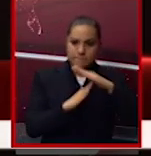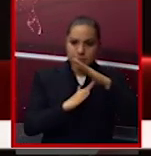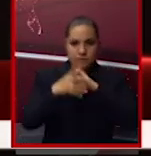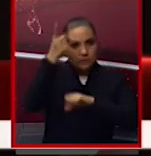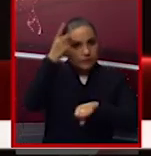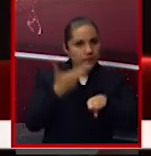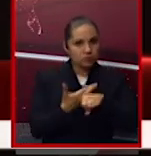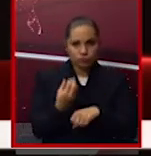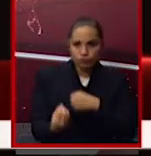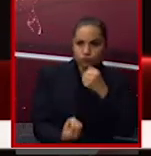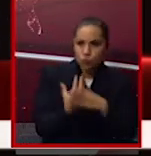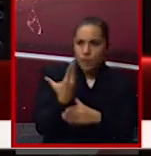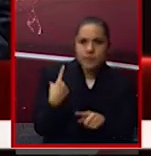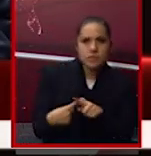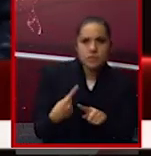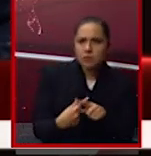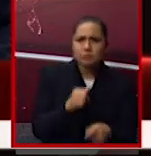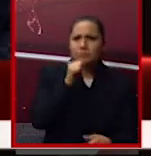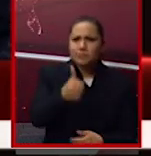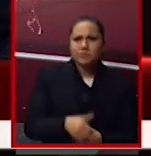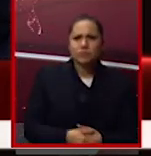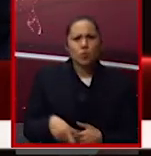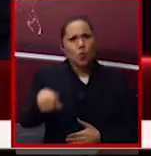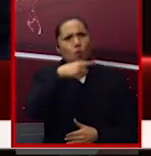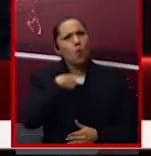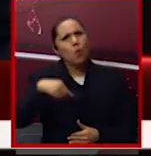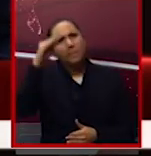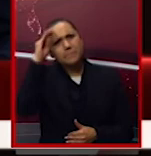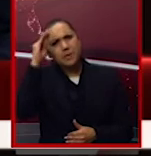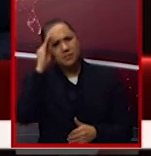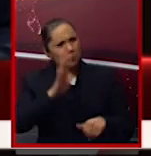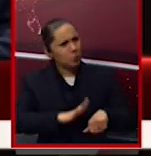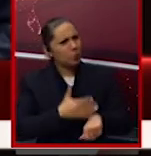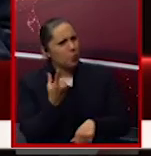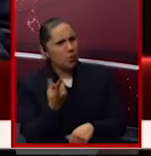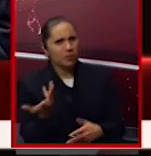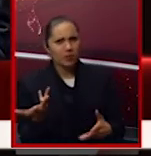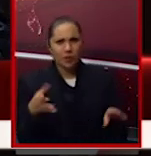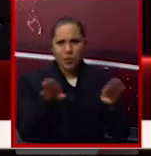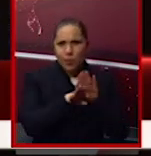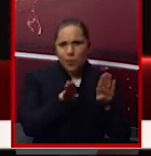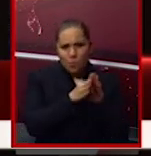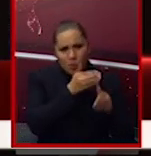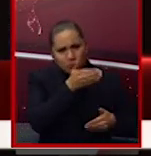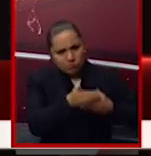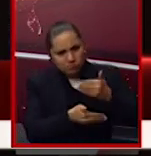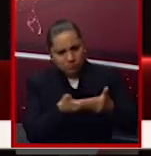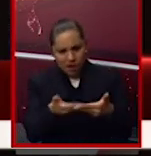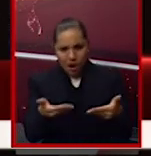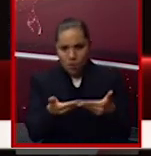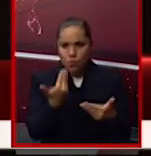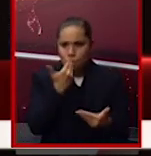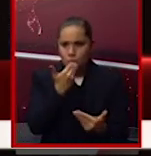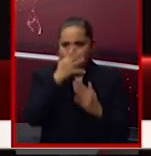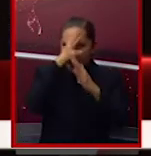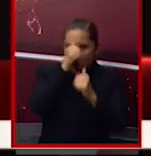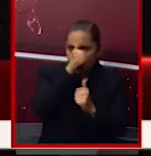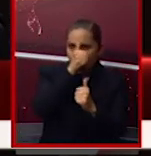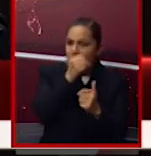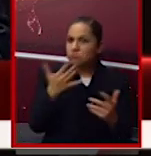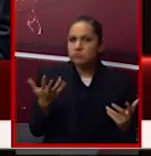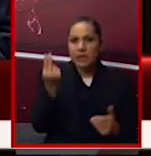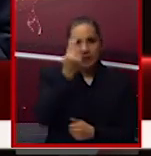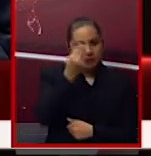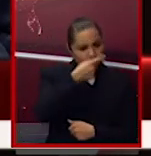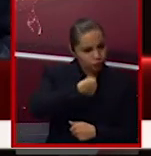Antes de preguntarnos cómo y por qué llegamos a este punto, debemos de reconocer